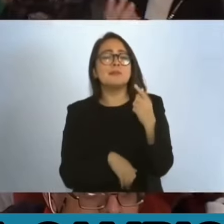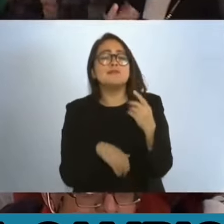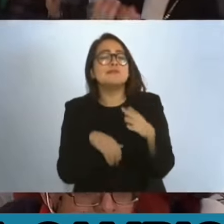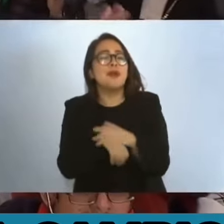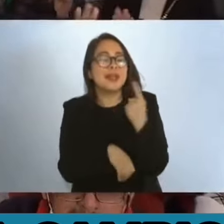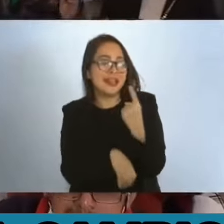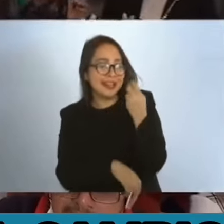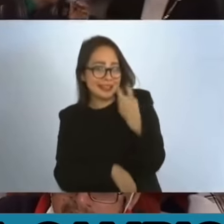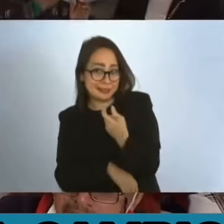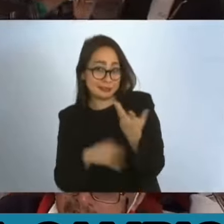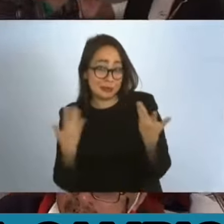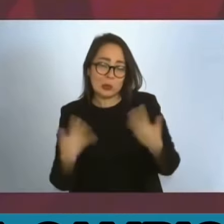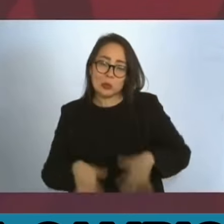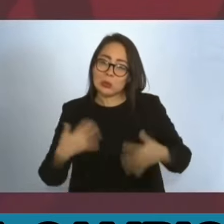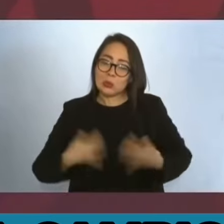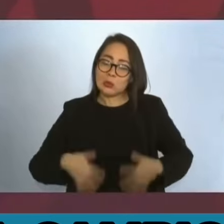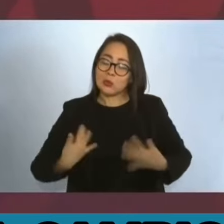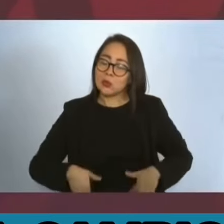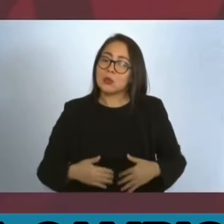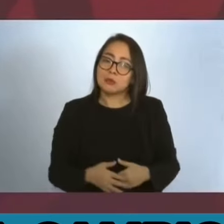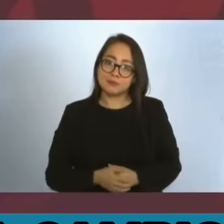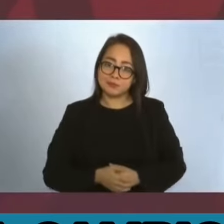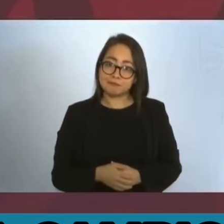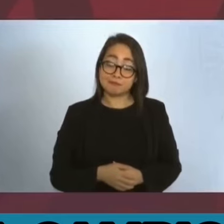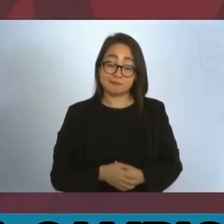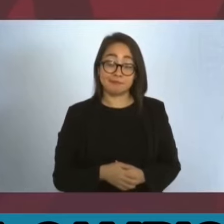es esto